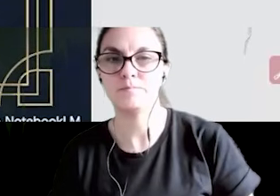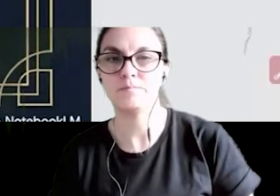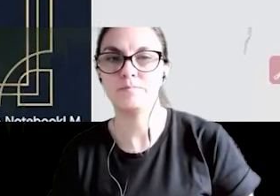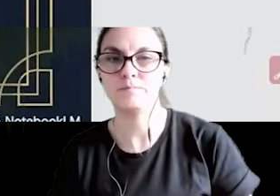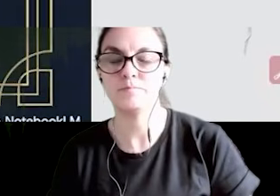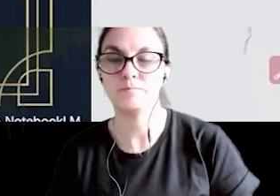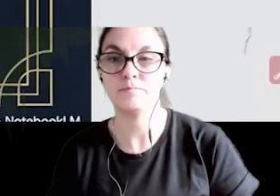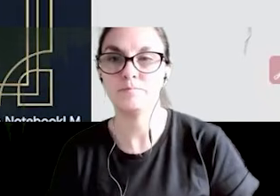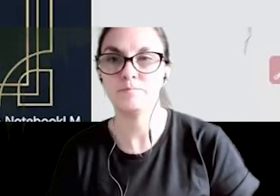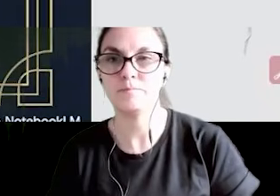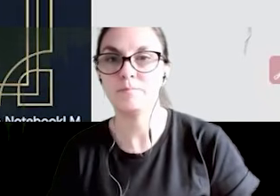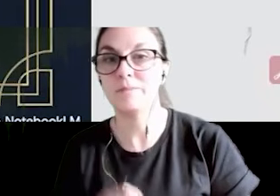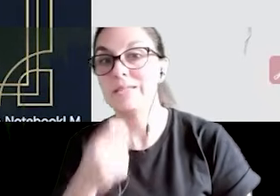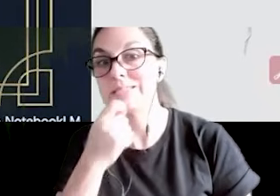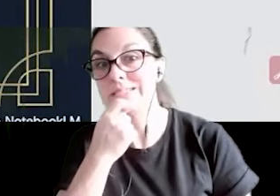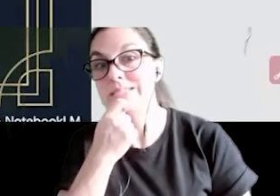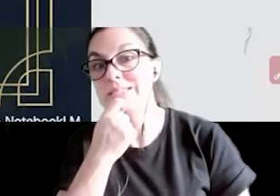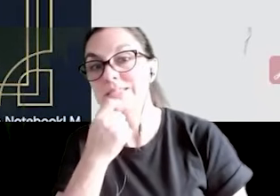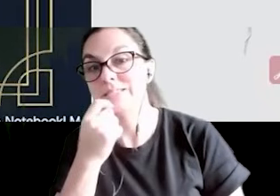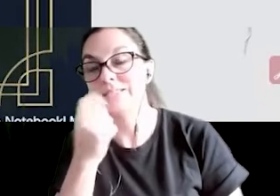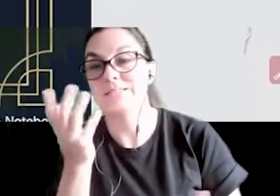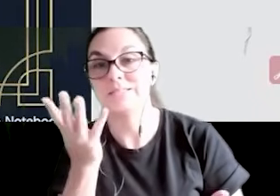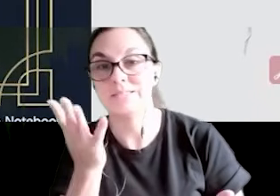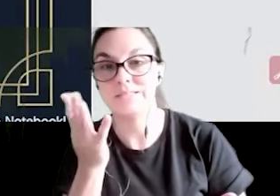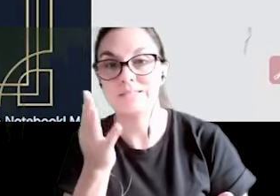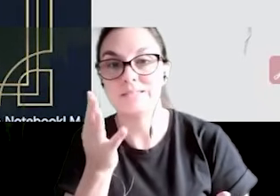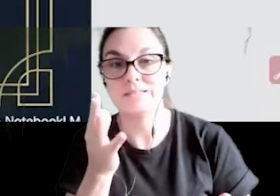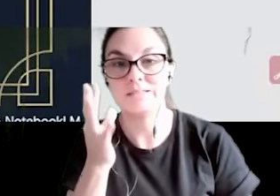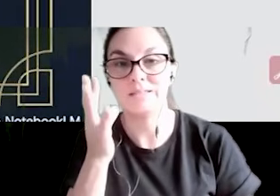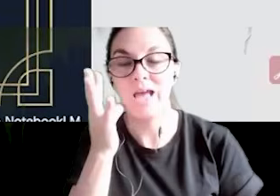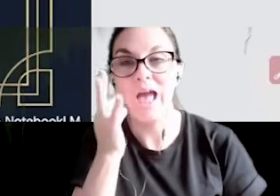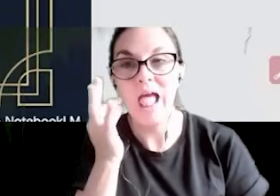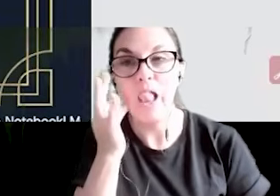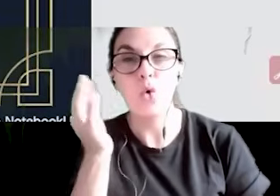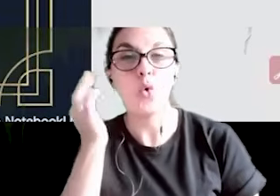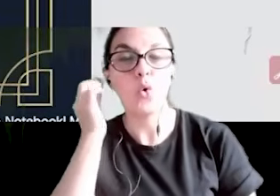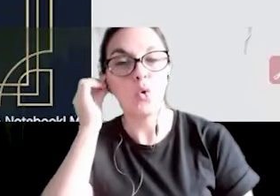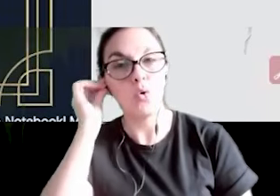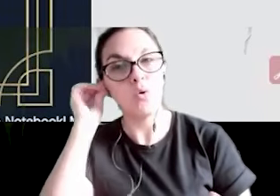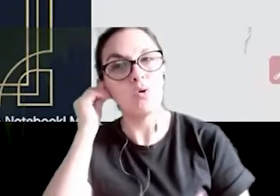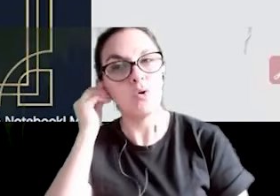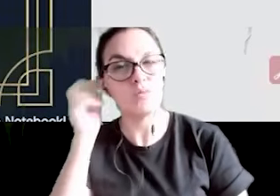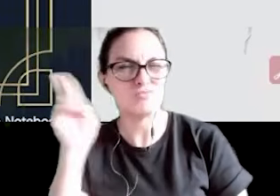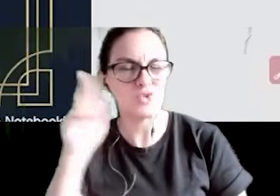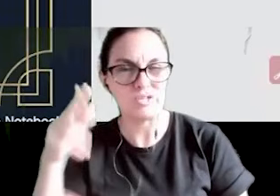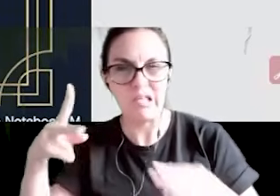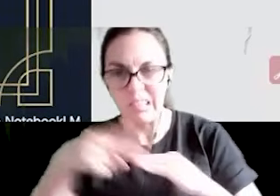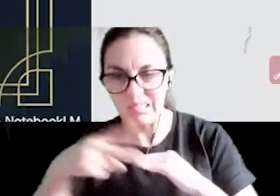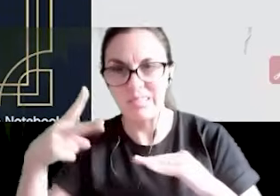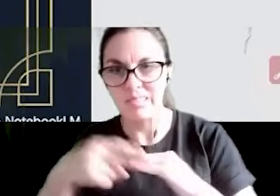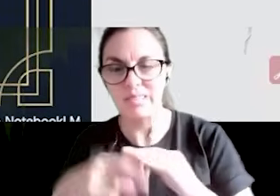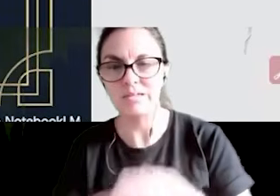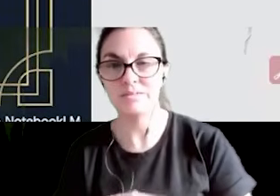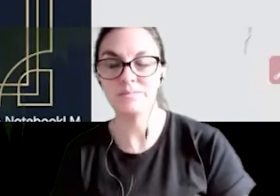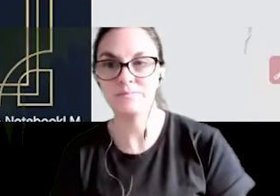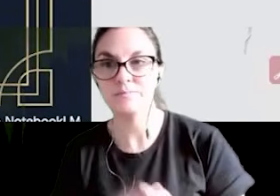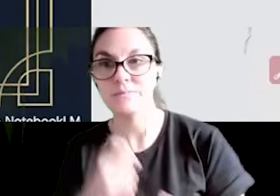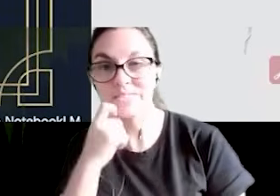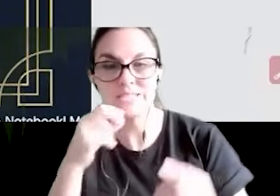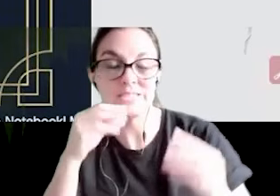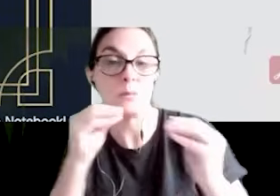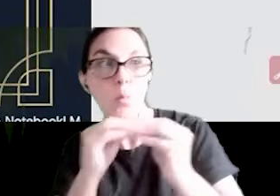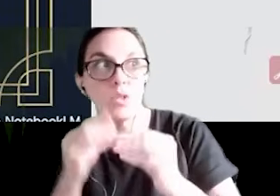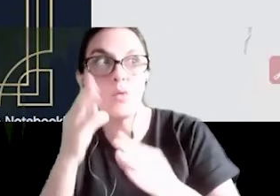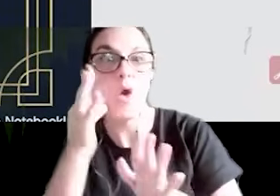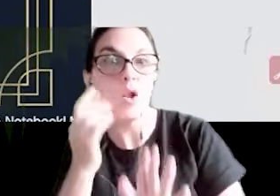Si por algún motivo a posteriori se detecta que no se